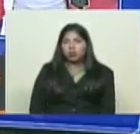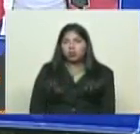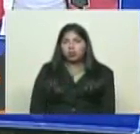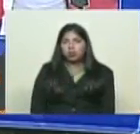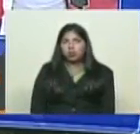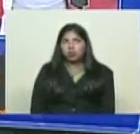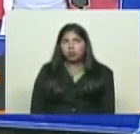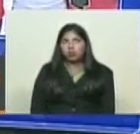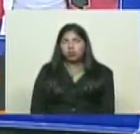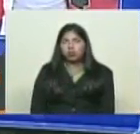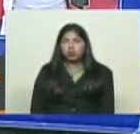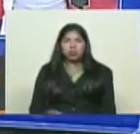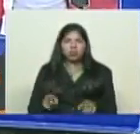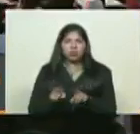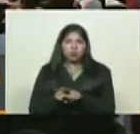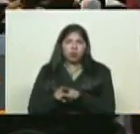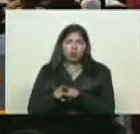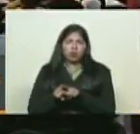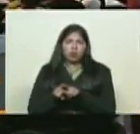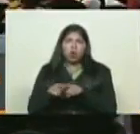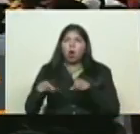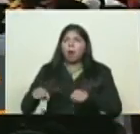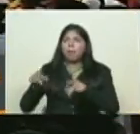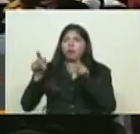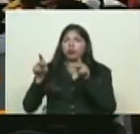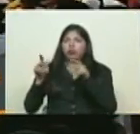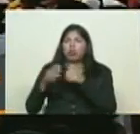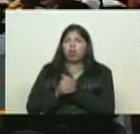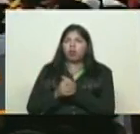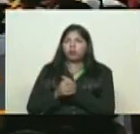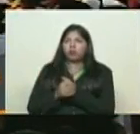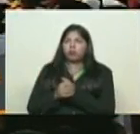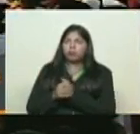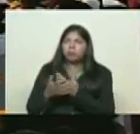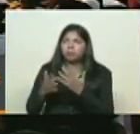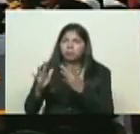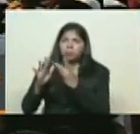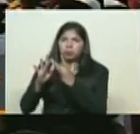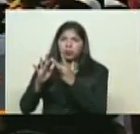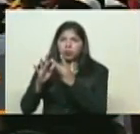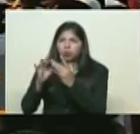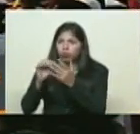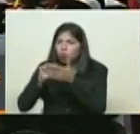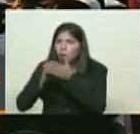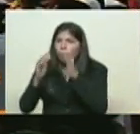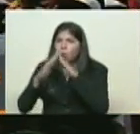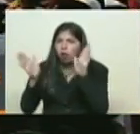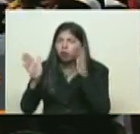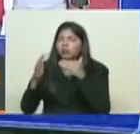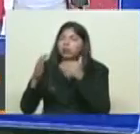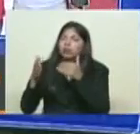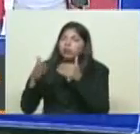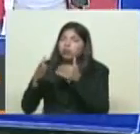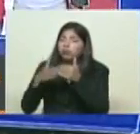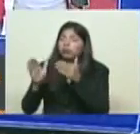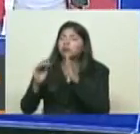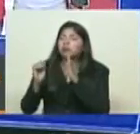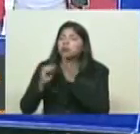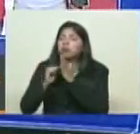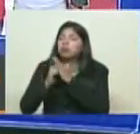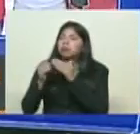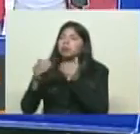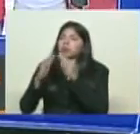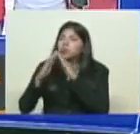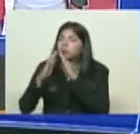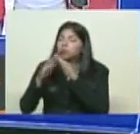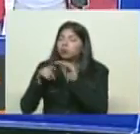quedando solamente en la puerta y en el afecto y en la conexión amorosa, que ya es importante, sino que del trabajo de